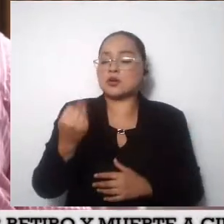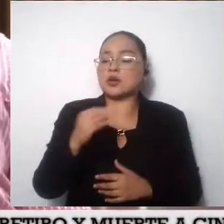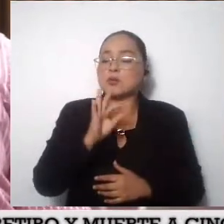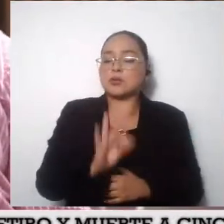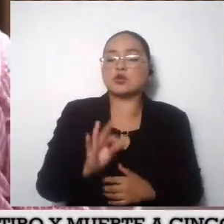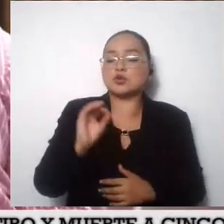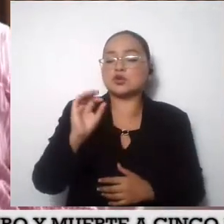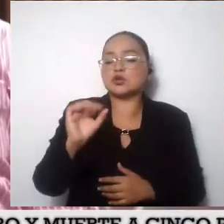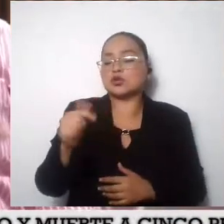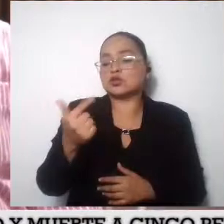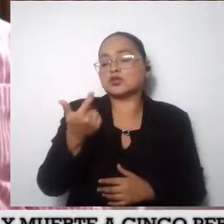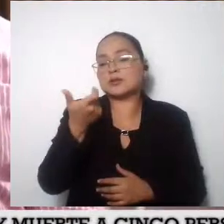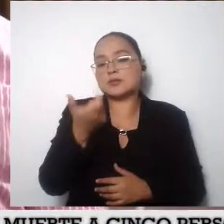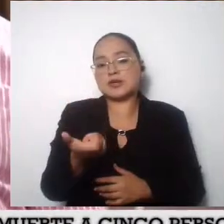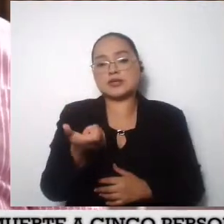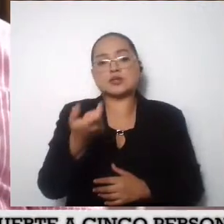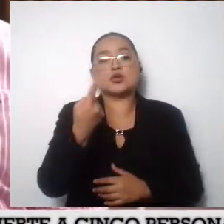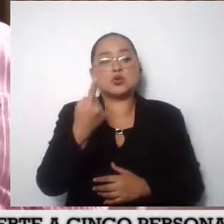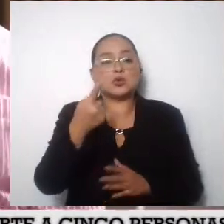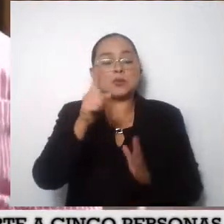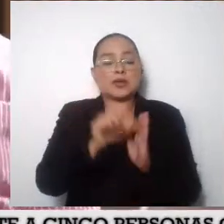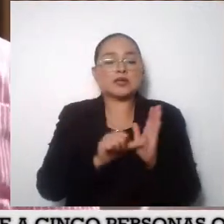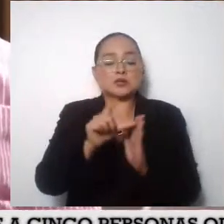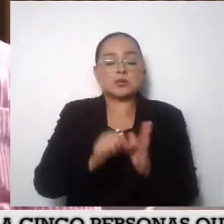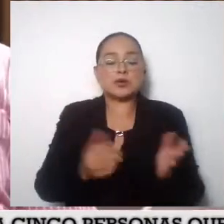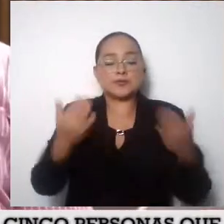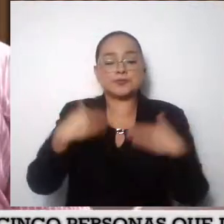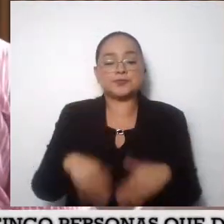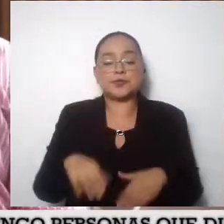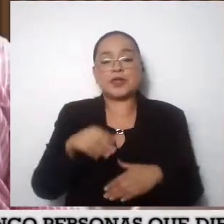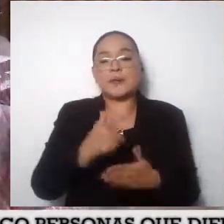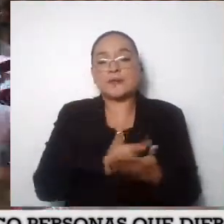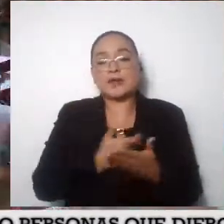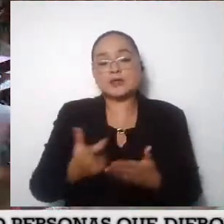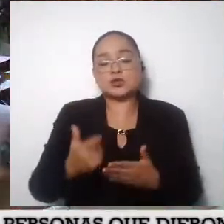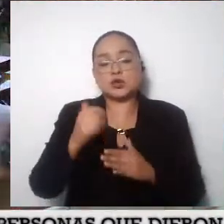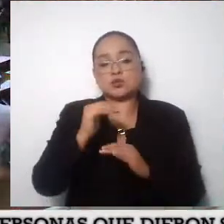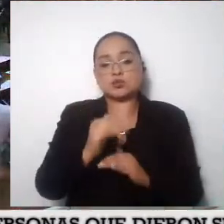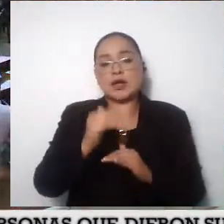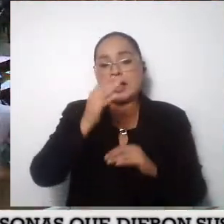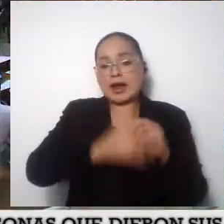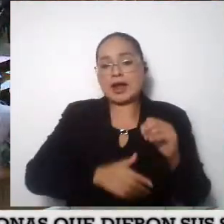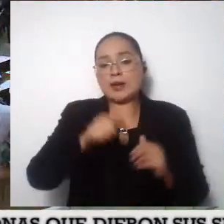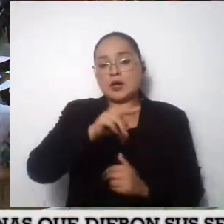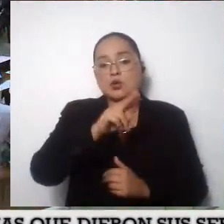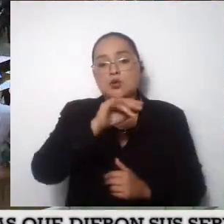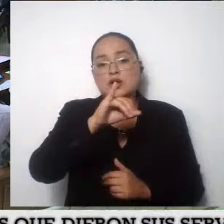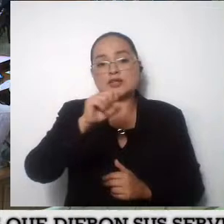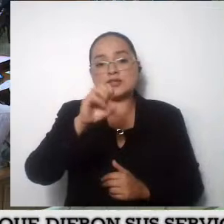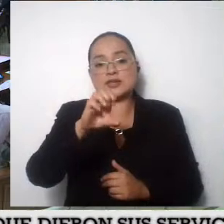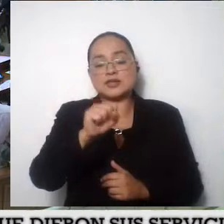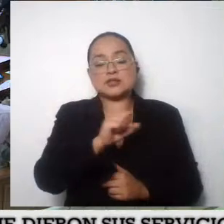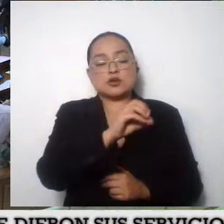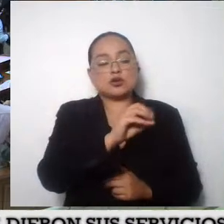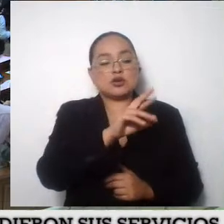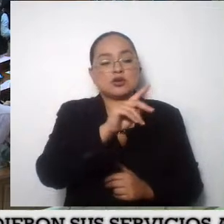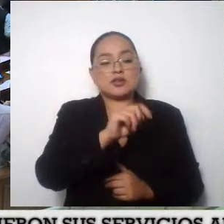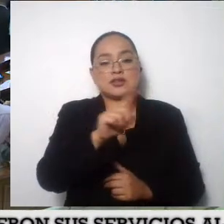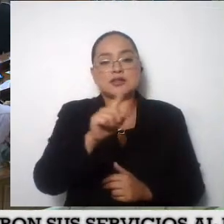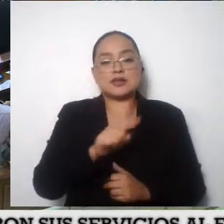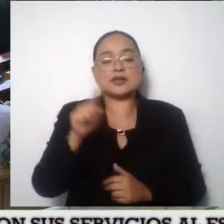12,749.12 pesos mensuales. Pensión por retiro al ciudadano Ulises Ortiz Millán, categoría